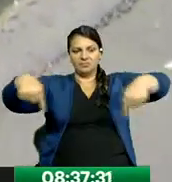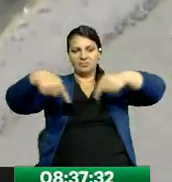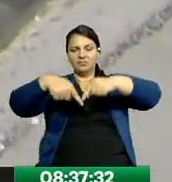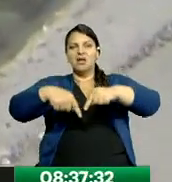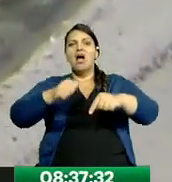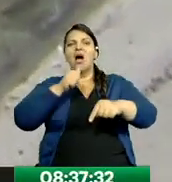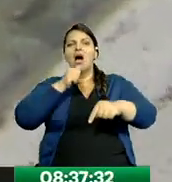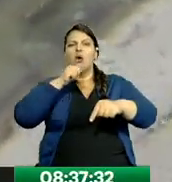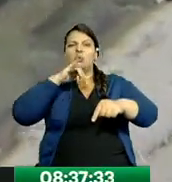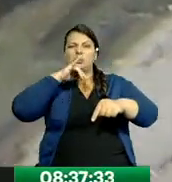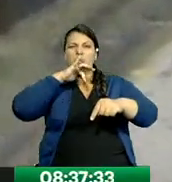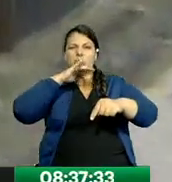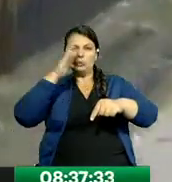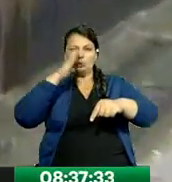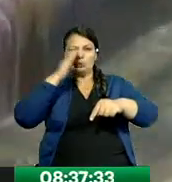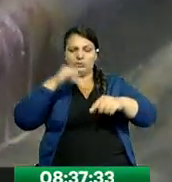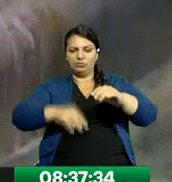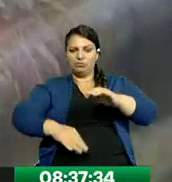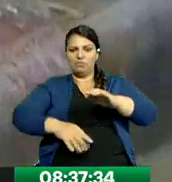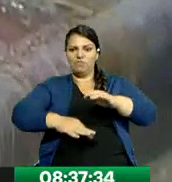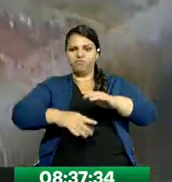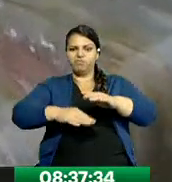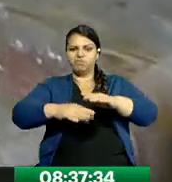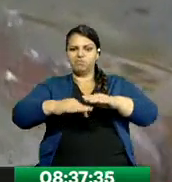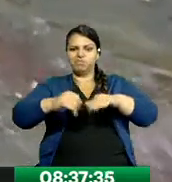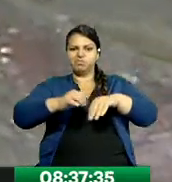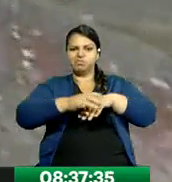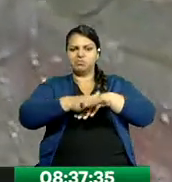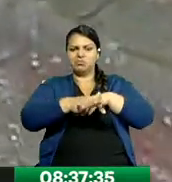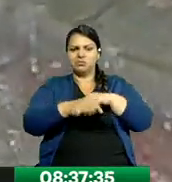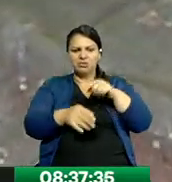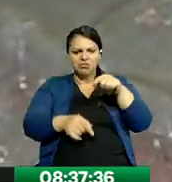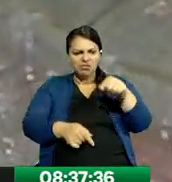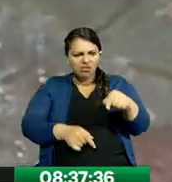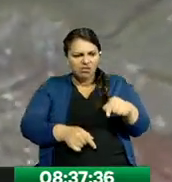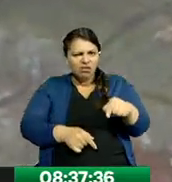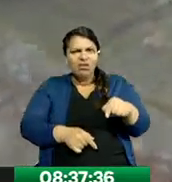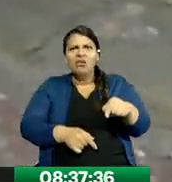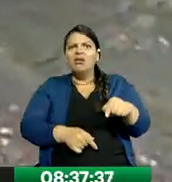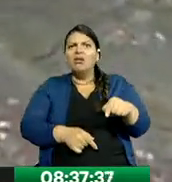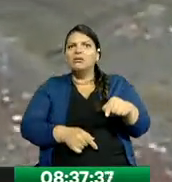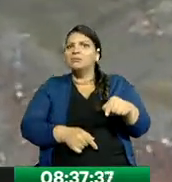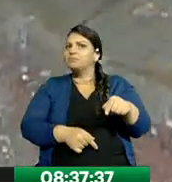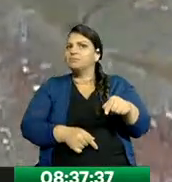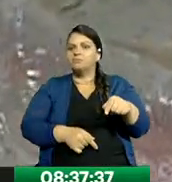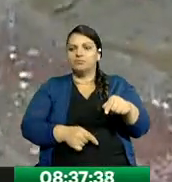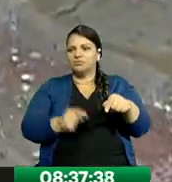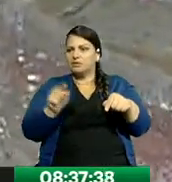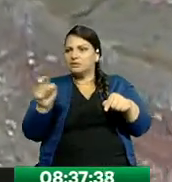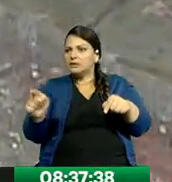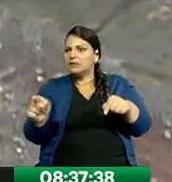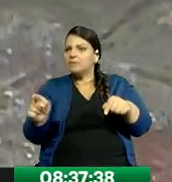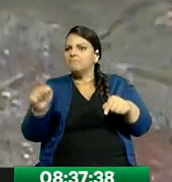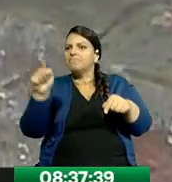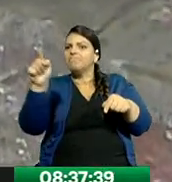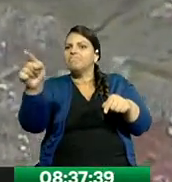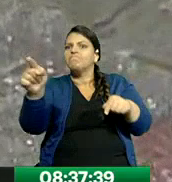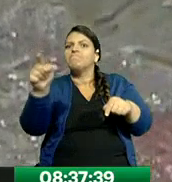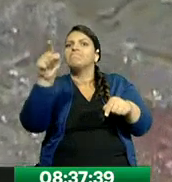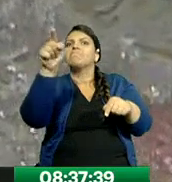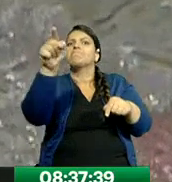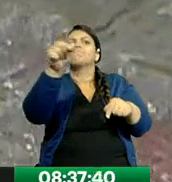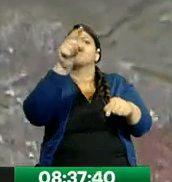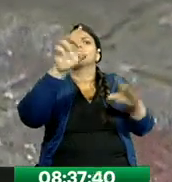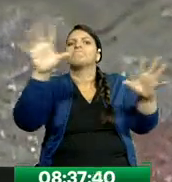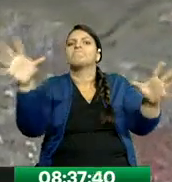una, pero no es una. Son más de 10 alcantarillas en este punto de Mapa Singue. Caballero, ¿cuándo empezó